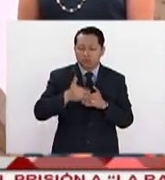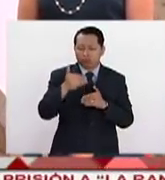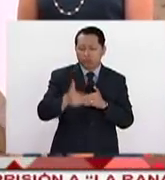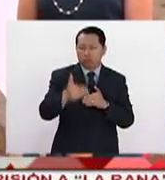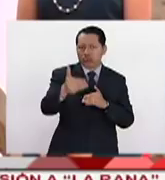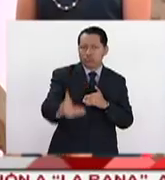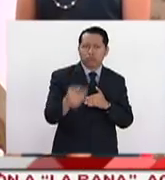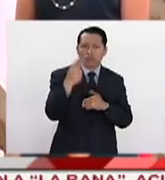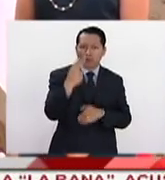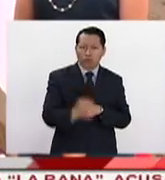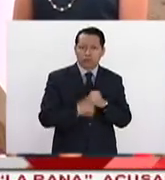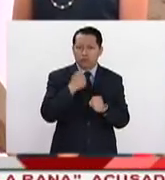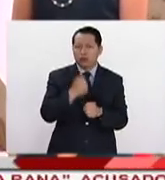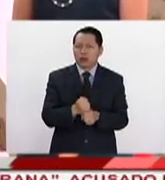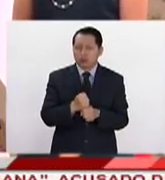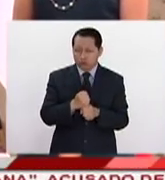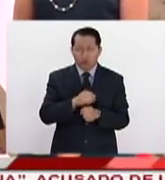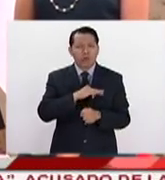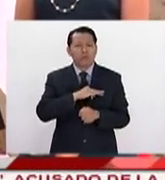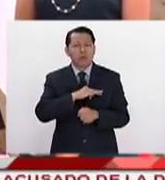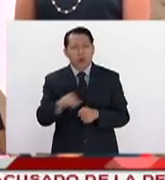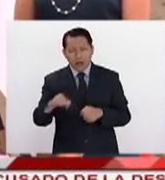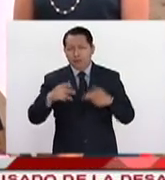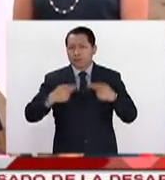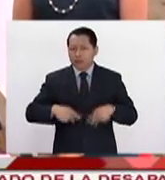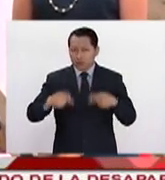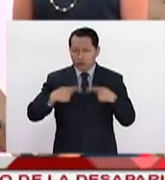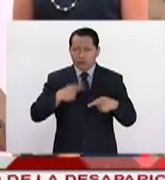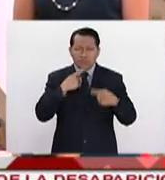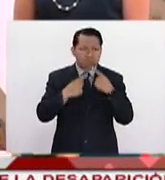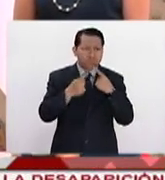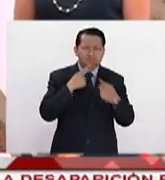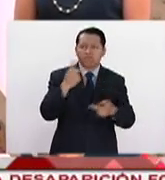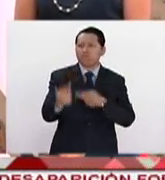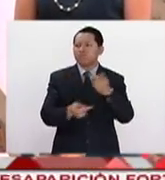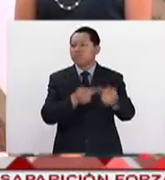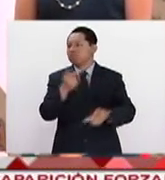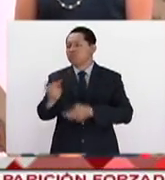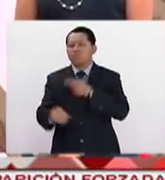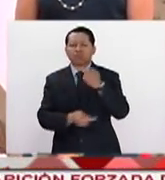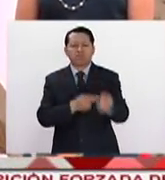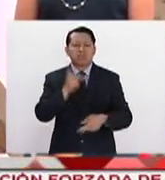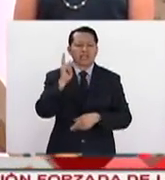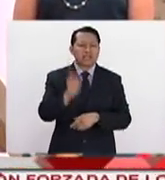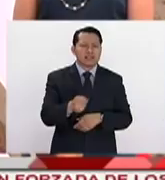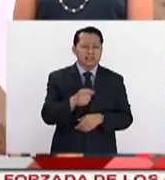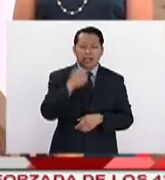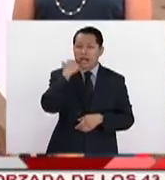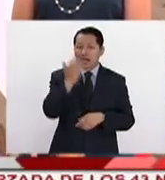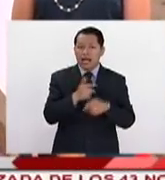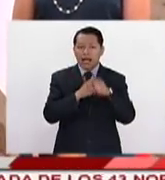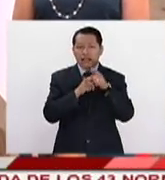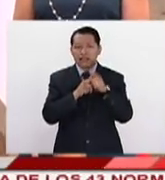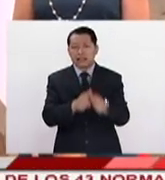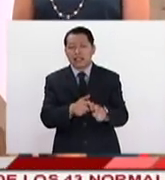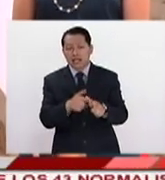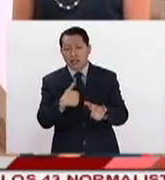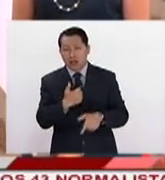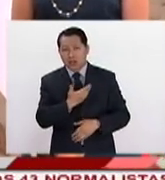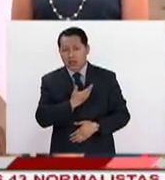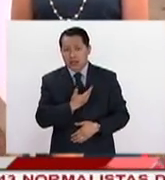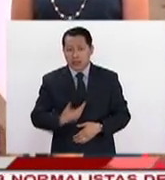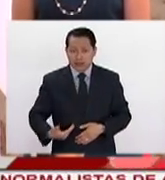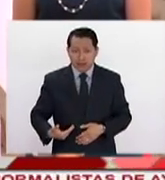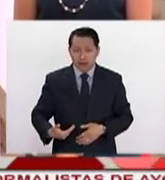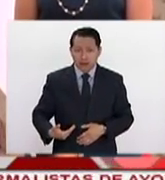años habrá consulta ciudadana para preguntar si quieren que siga en la